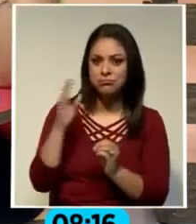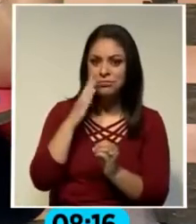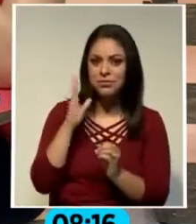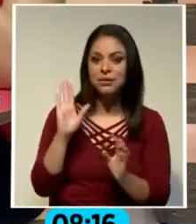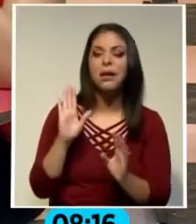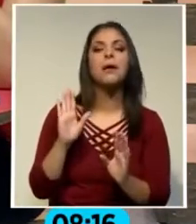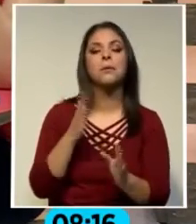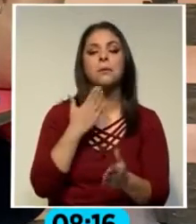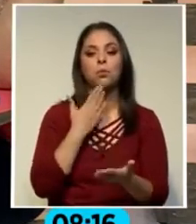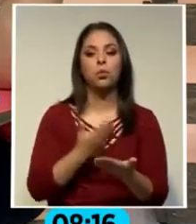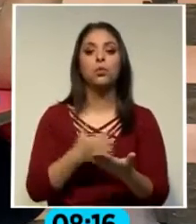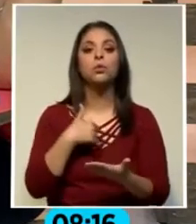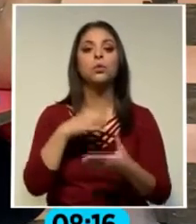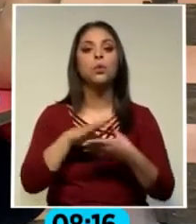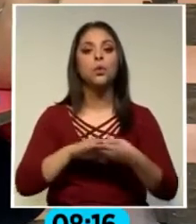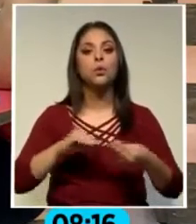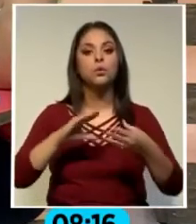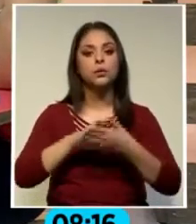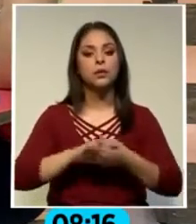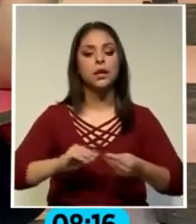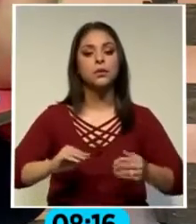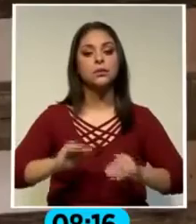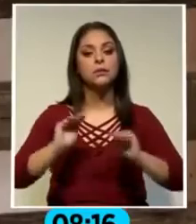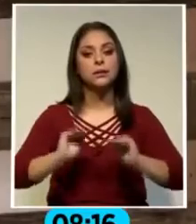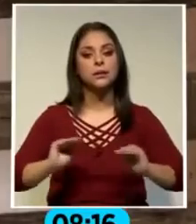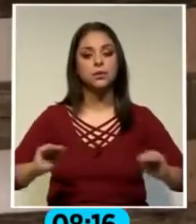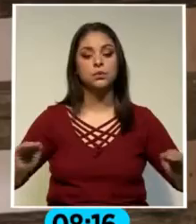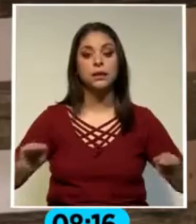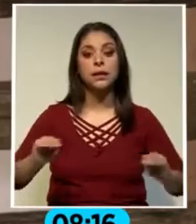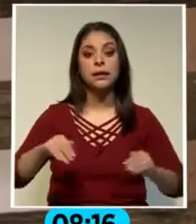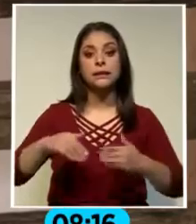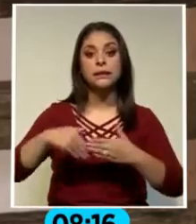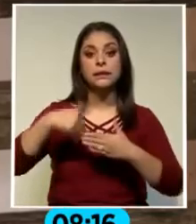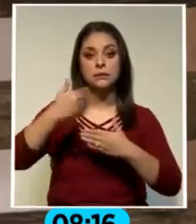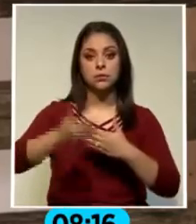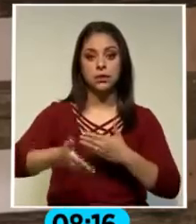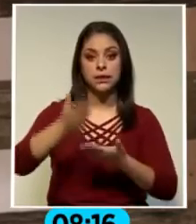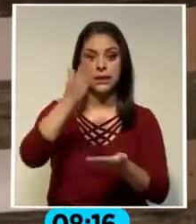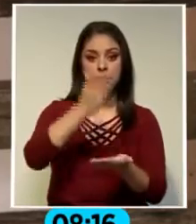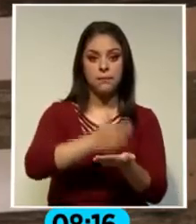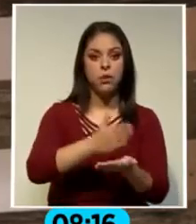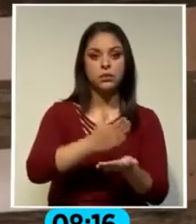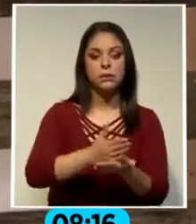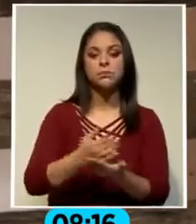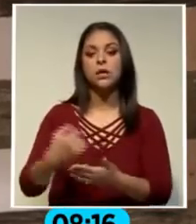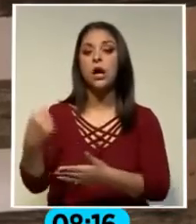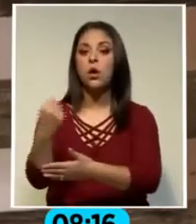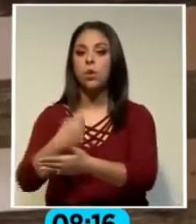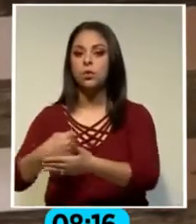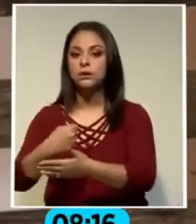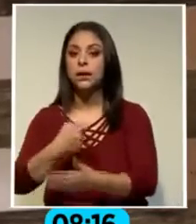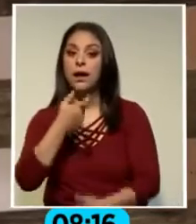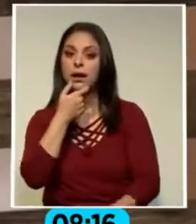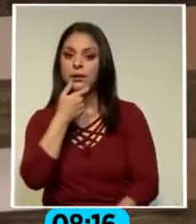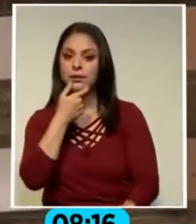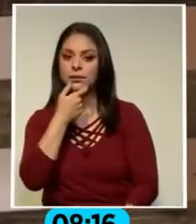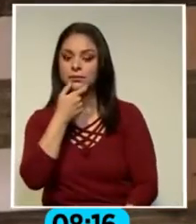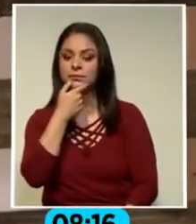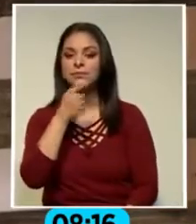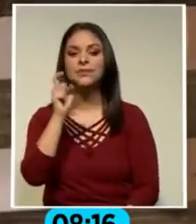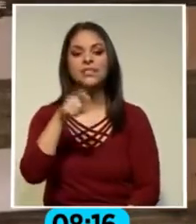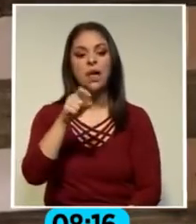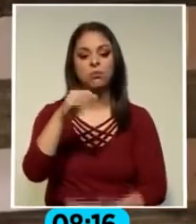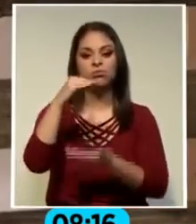voy a contar a los niños y las niñas que cuando regresemos vamos a preparar galletas. Entonces vamos a ocupar harina y